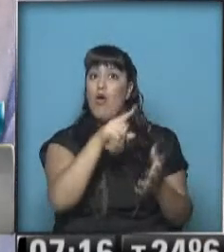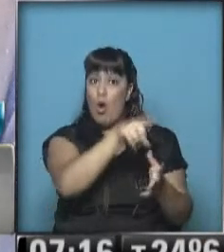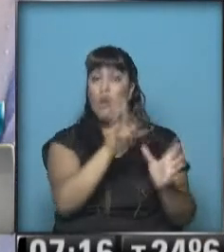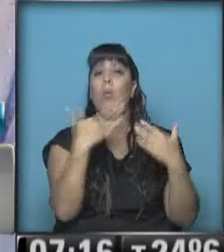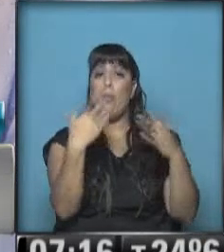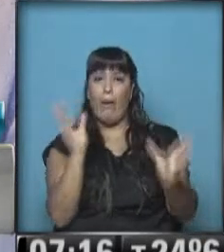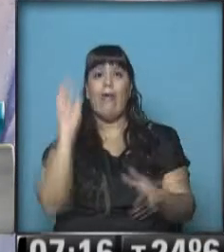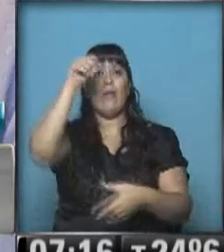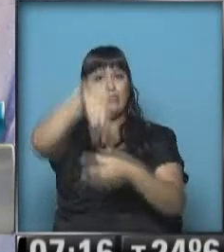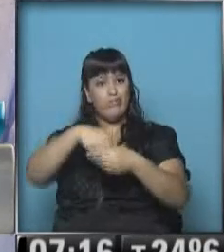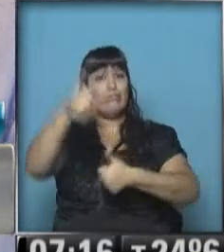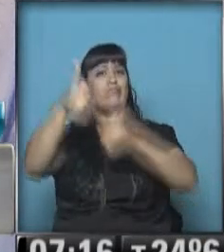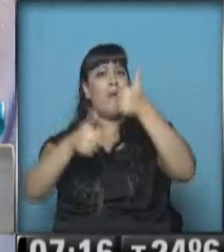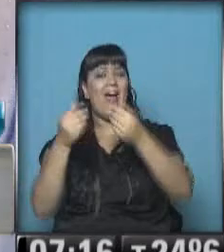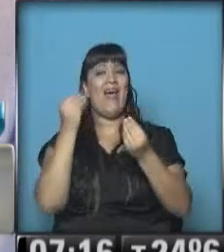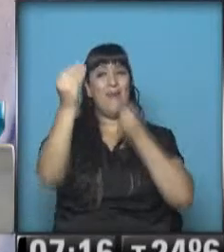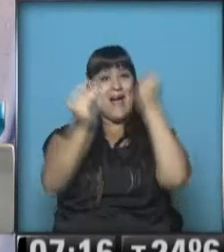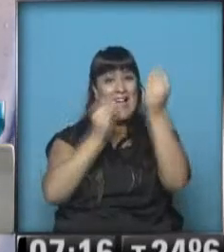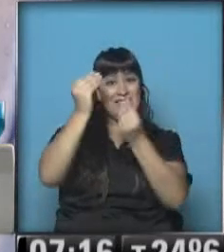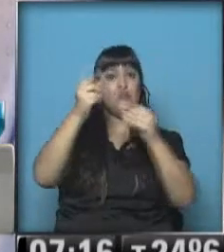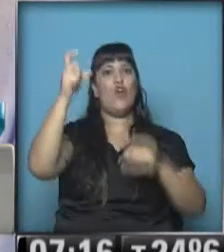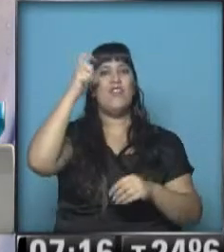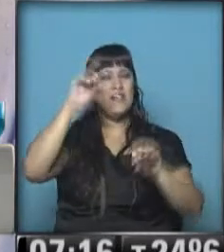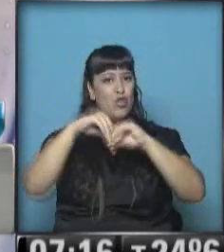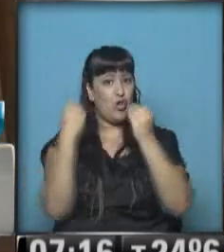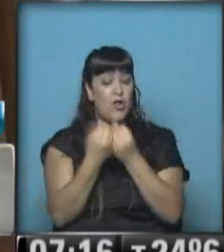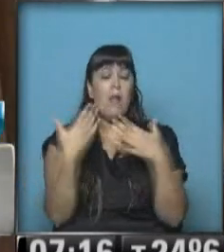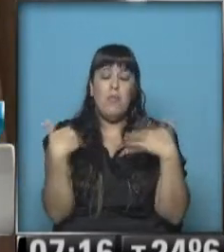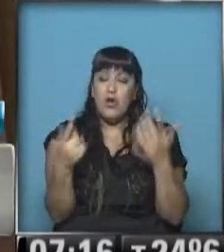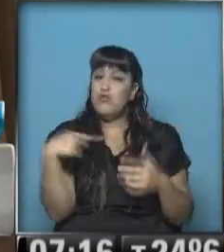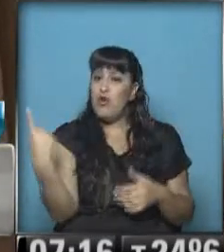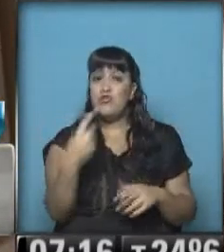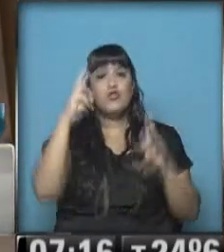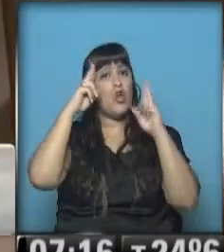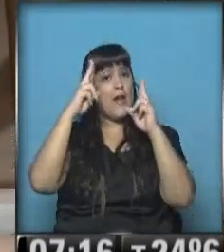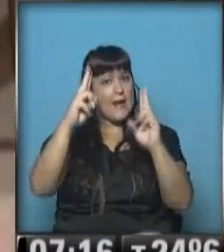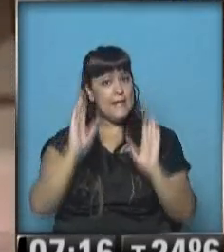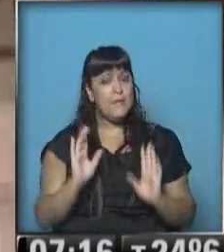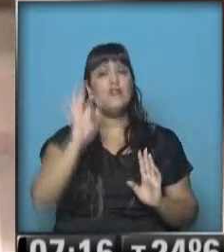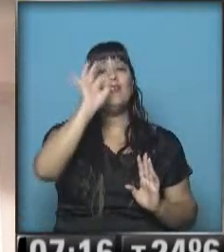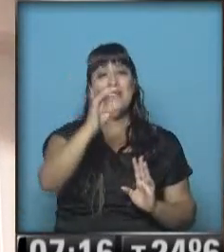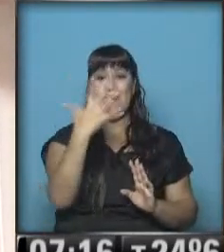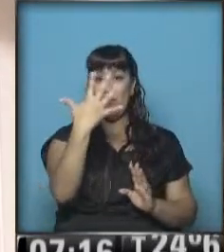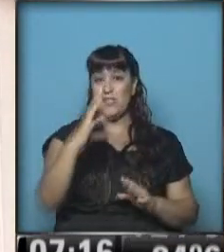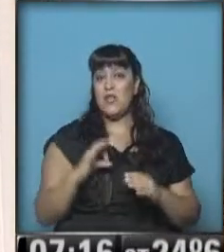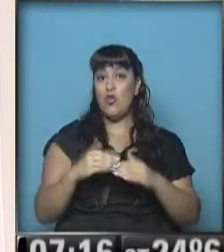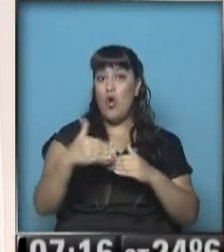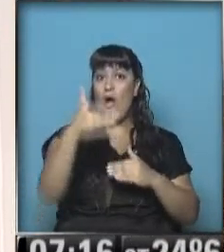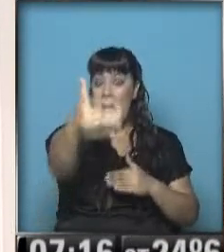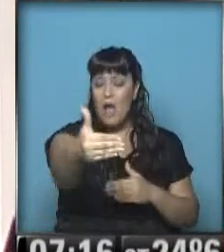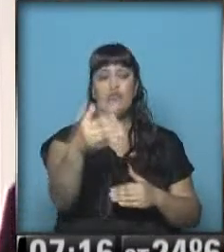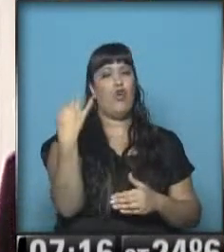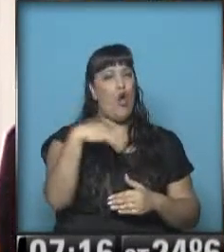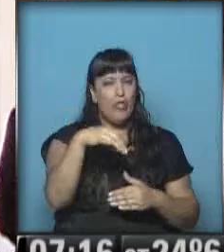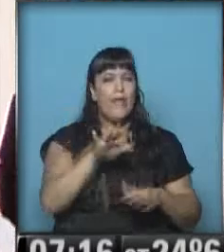10 ascensos y por eso nosotros los respetamos y sabemos que en 5 años tenemos que tratar